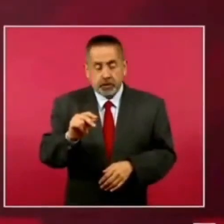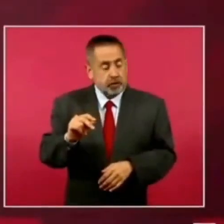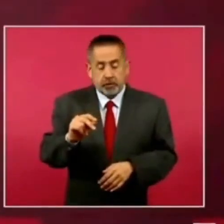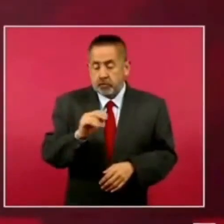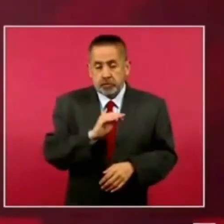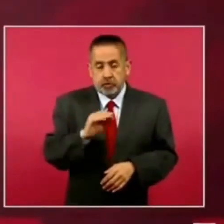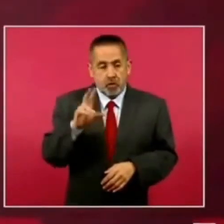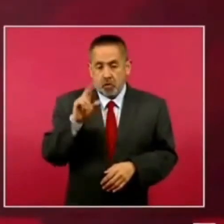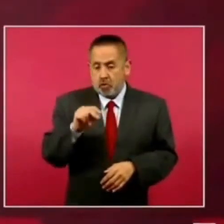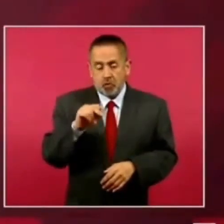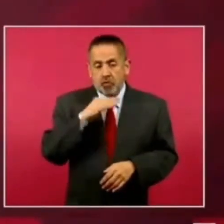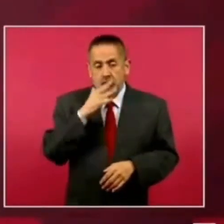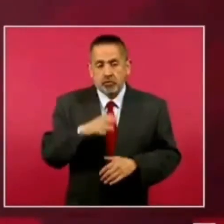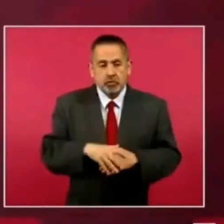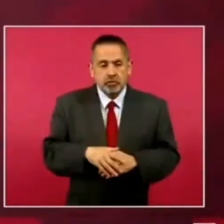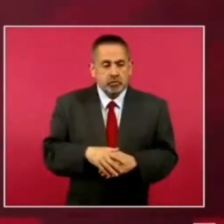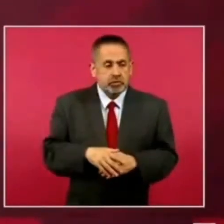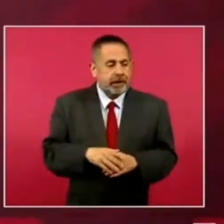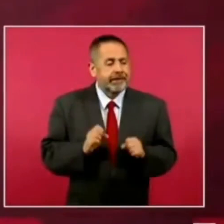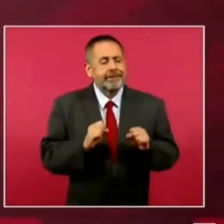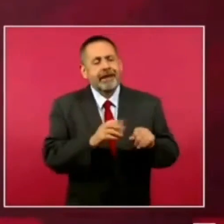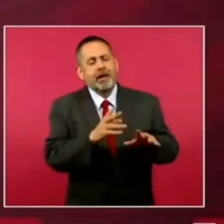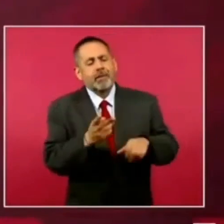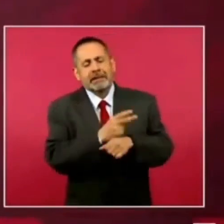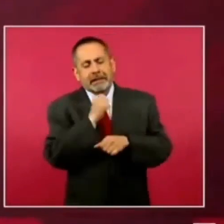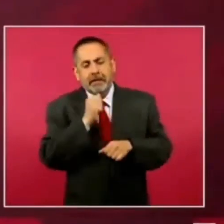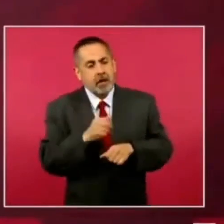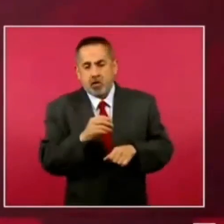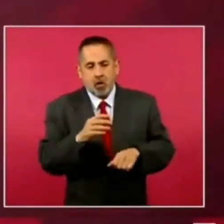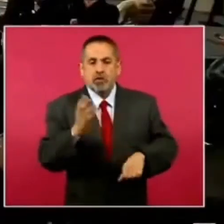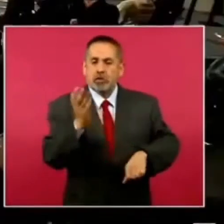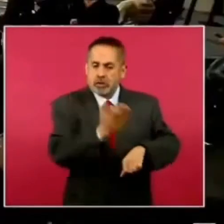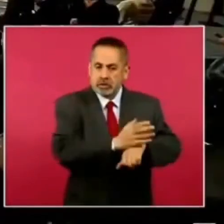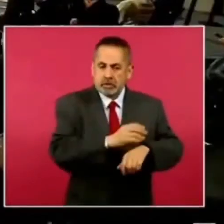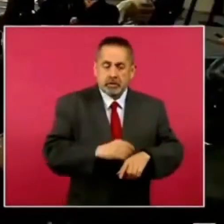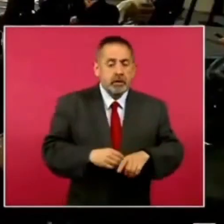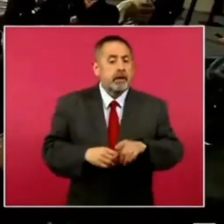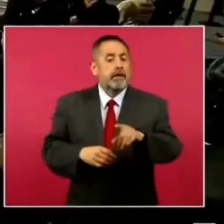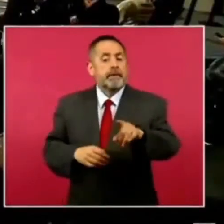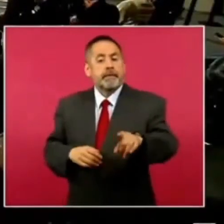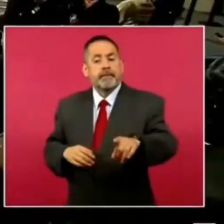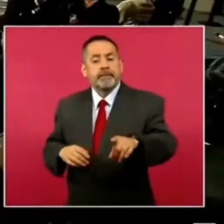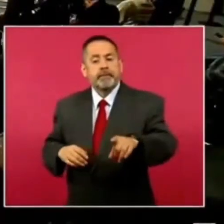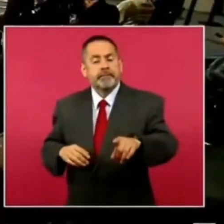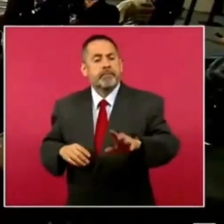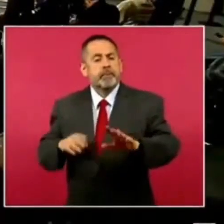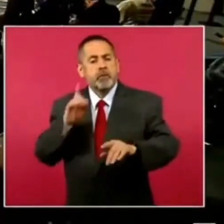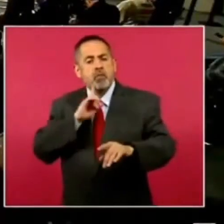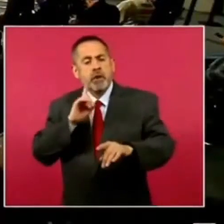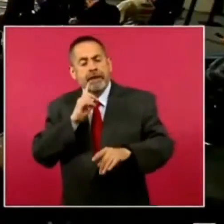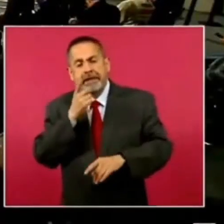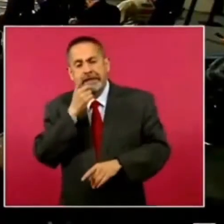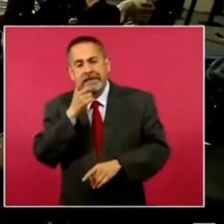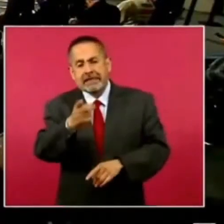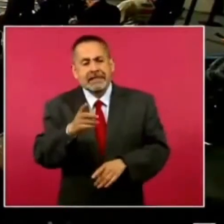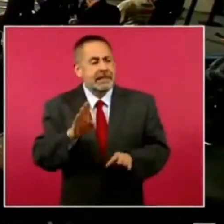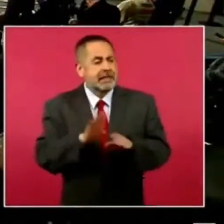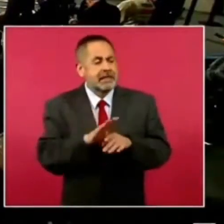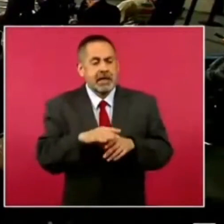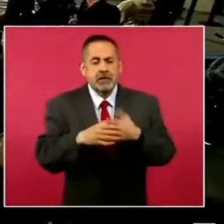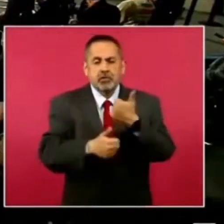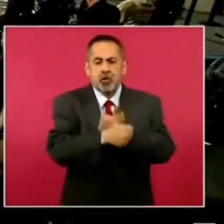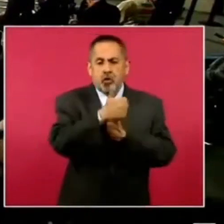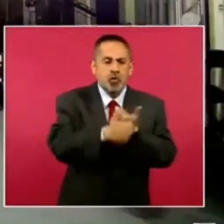De hecho, y no hay impunidad. Un poco lo que se manejaba es también el tema, perdón, del proceso de licitación que